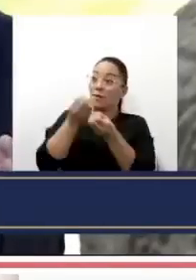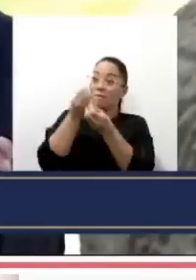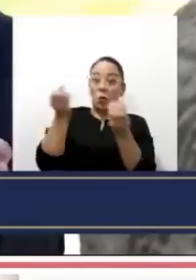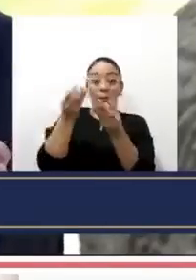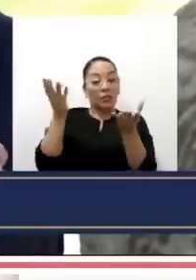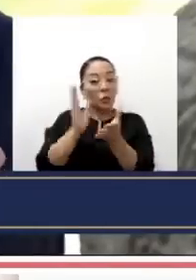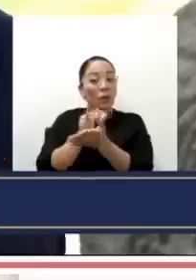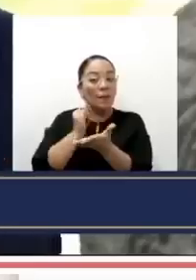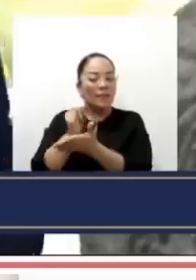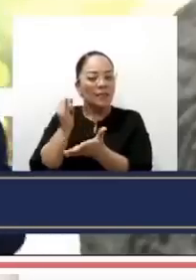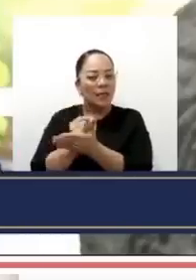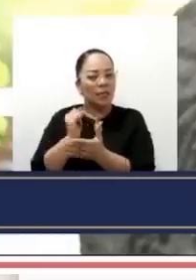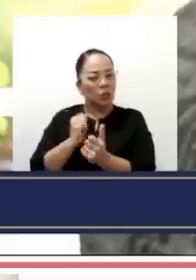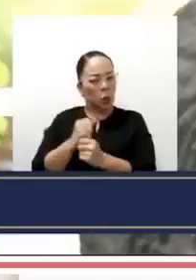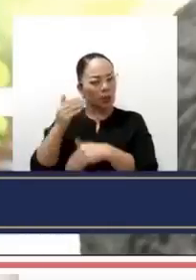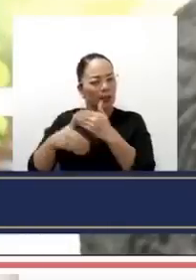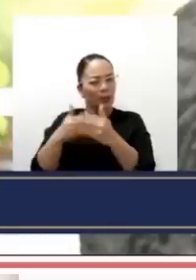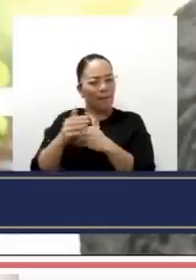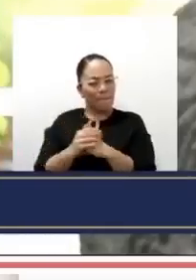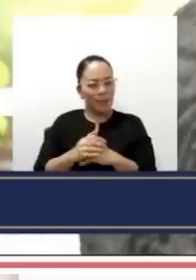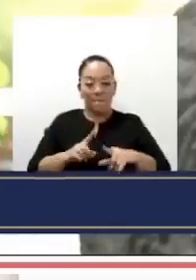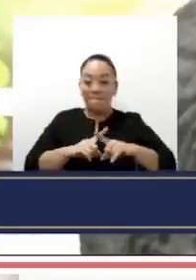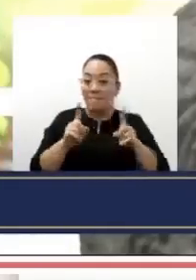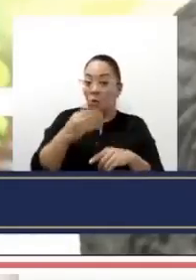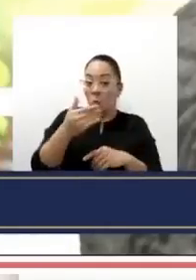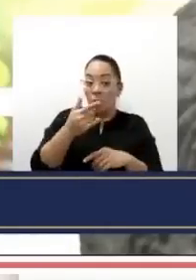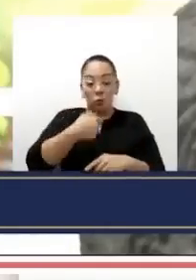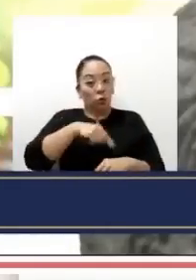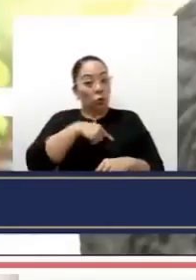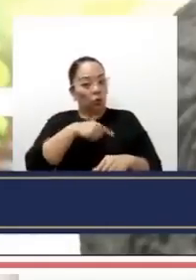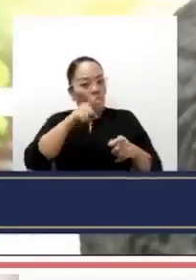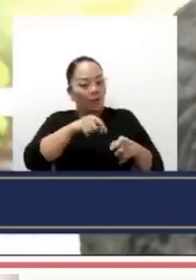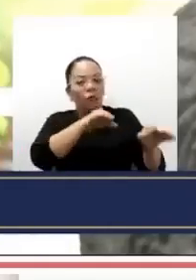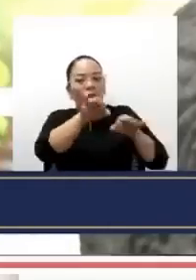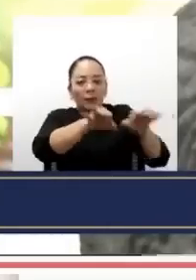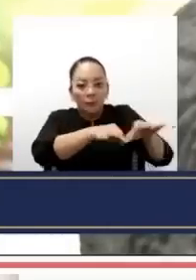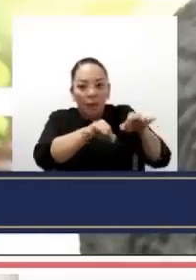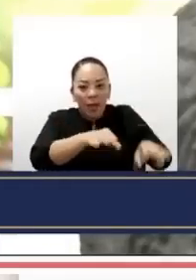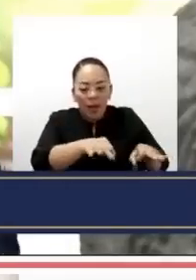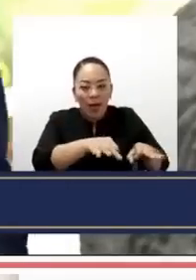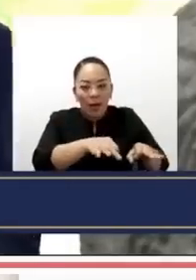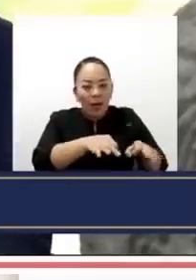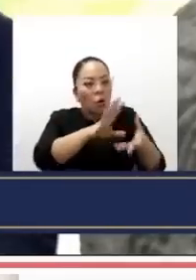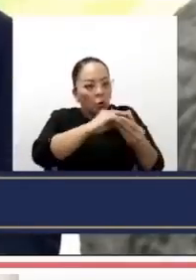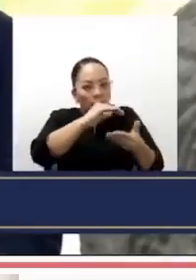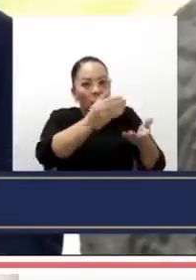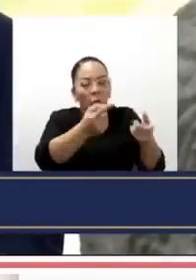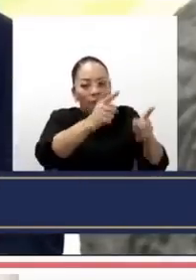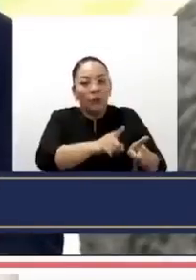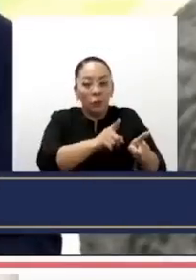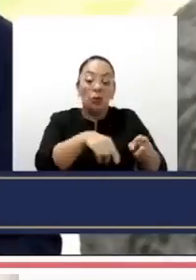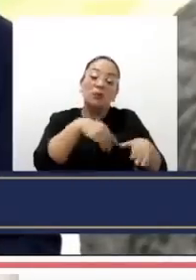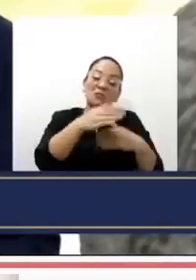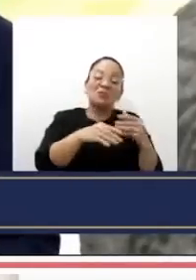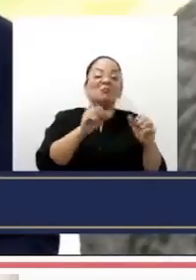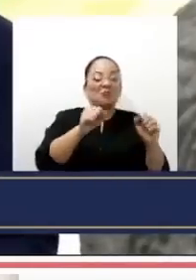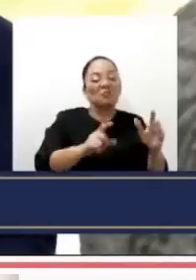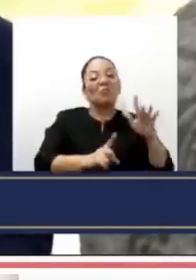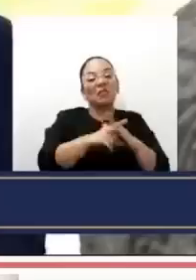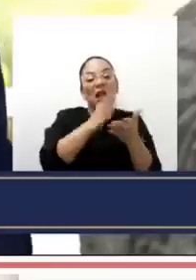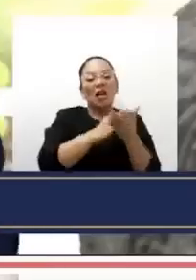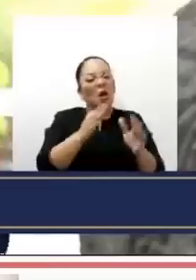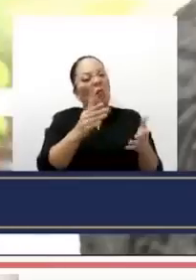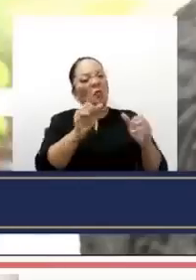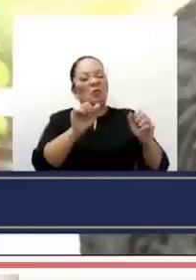información de investigaciones en trámite. Pero cuando tenemos que salir a explicarle y dar nuestra versión, posiblemente aparecerá alguien. ¿Cómo es posible